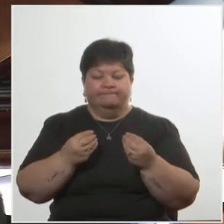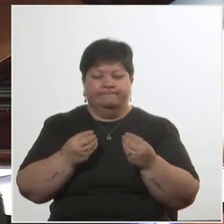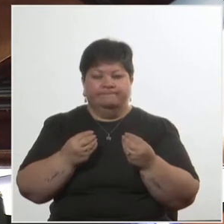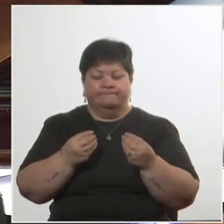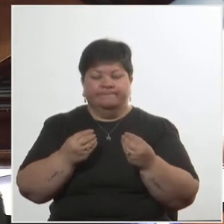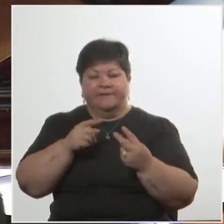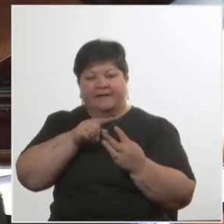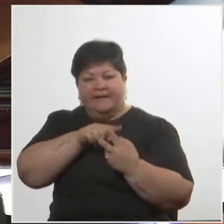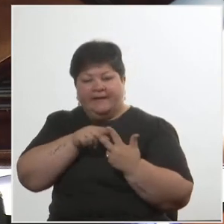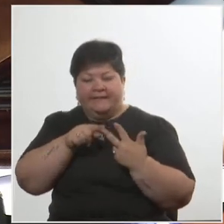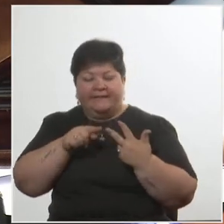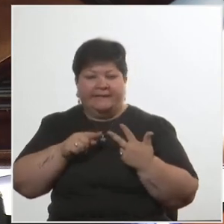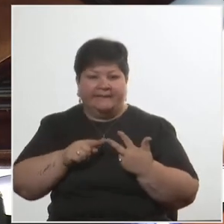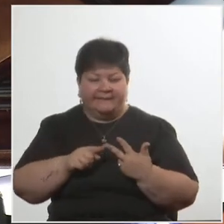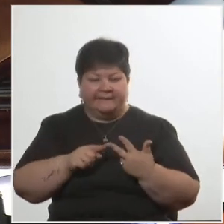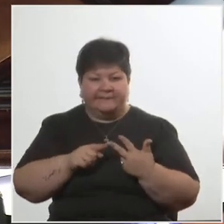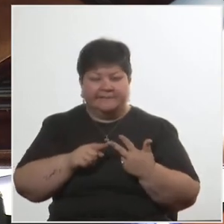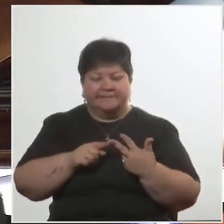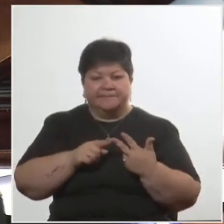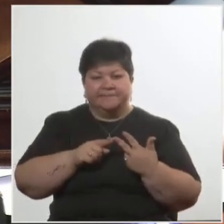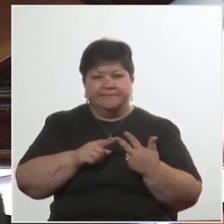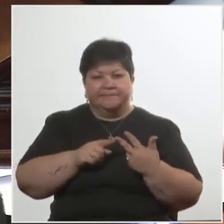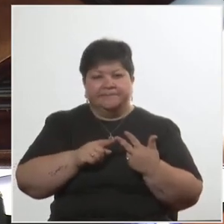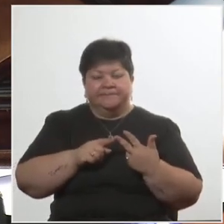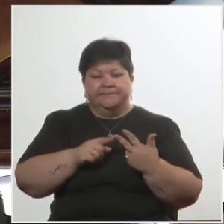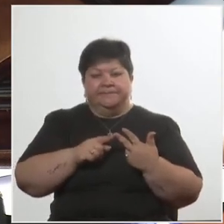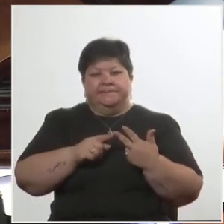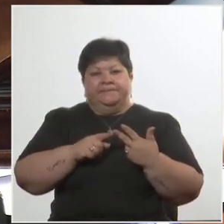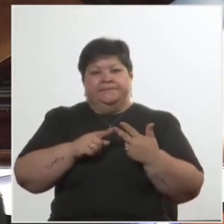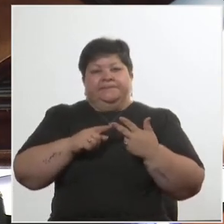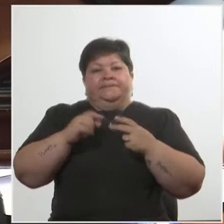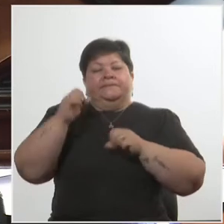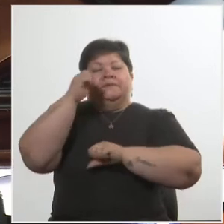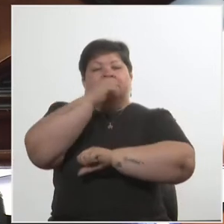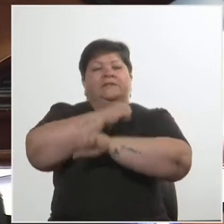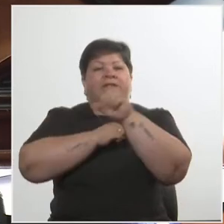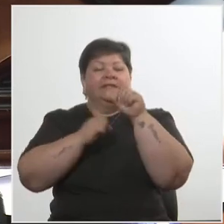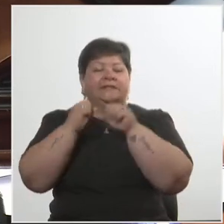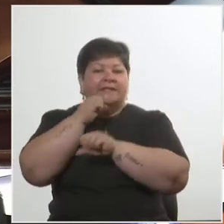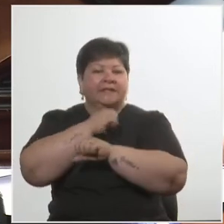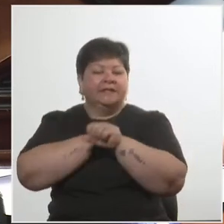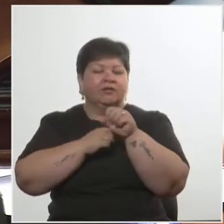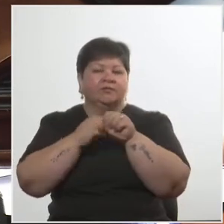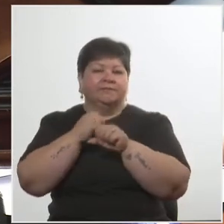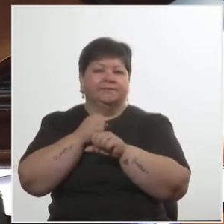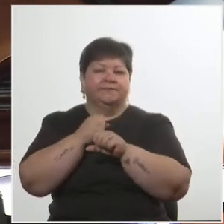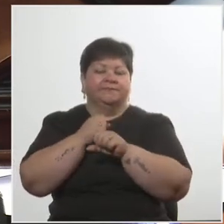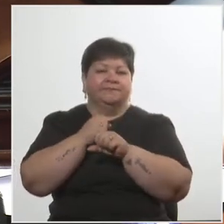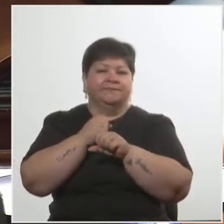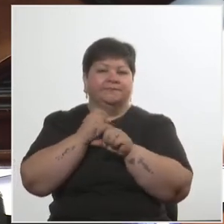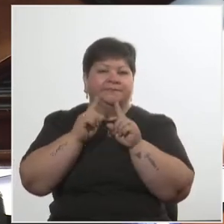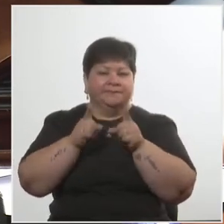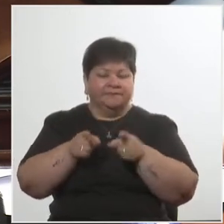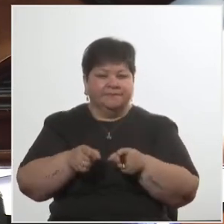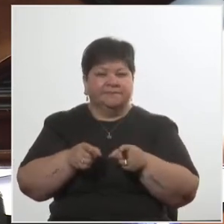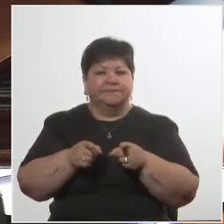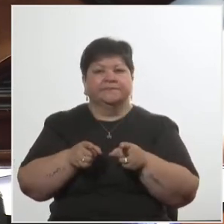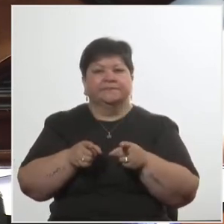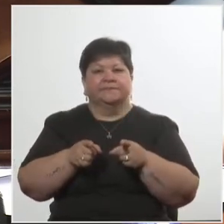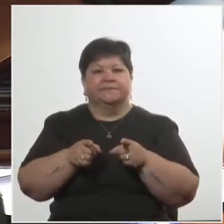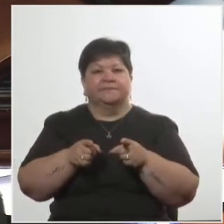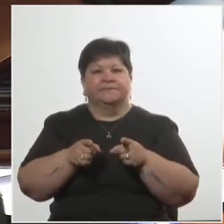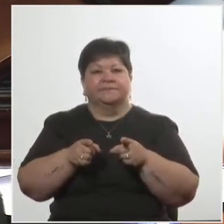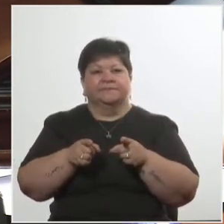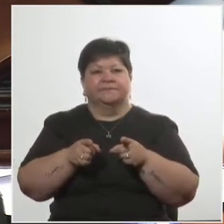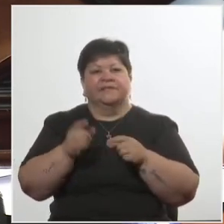yo de ingenieros legislativos y financieros que podríamos poner a